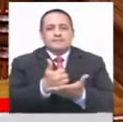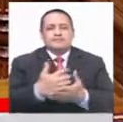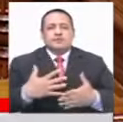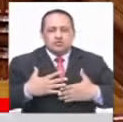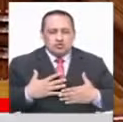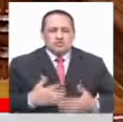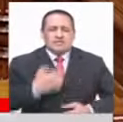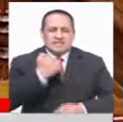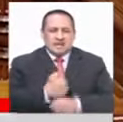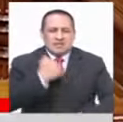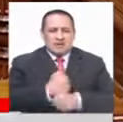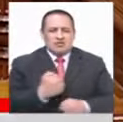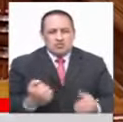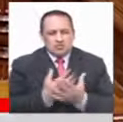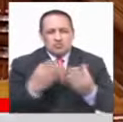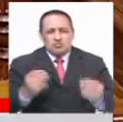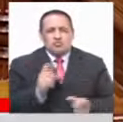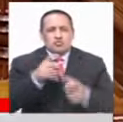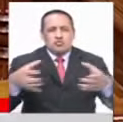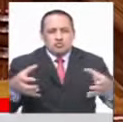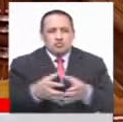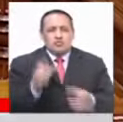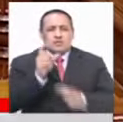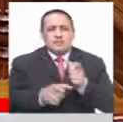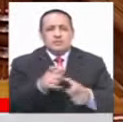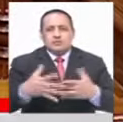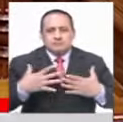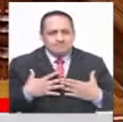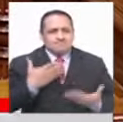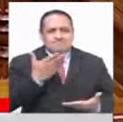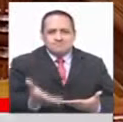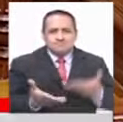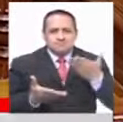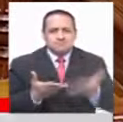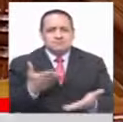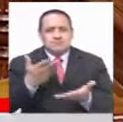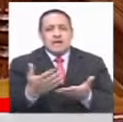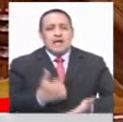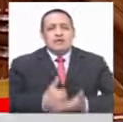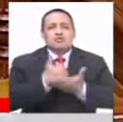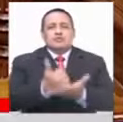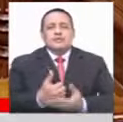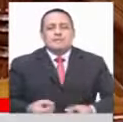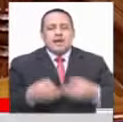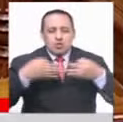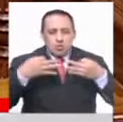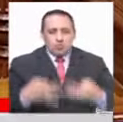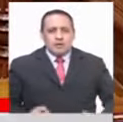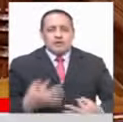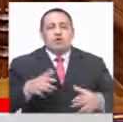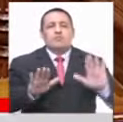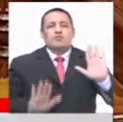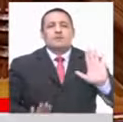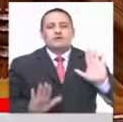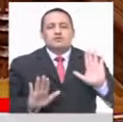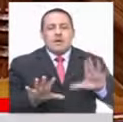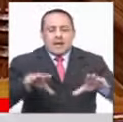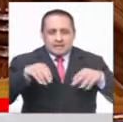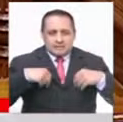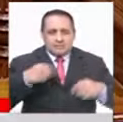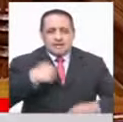arduamente junto a un equipo de ciudadanos con vocación de servicio para cumplir con el compromiso que asumí ante la